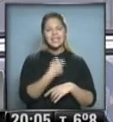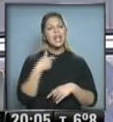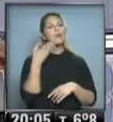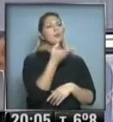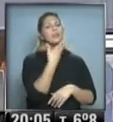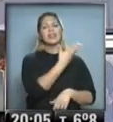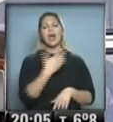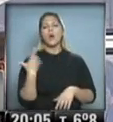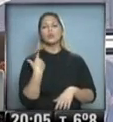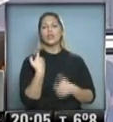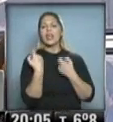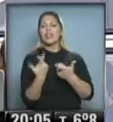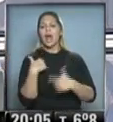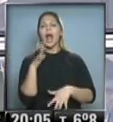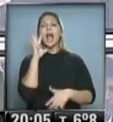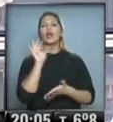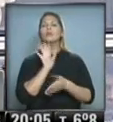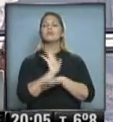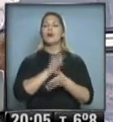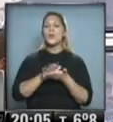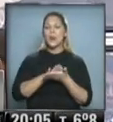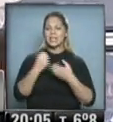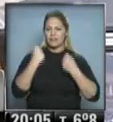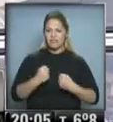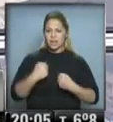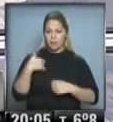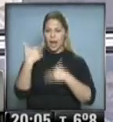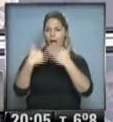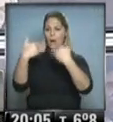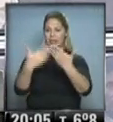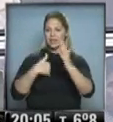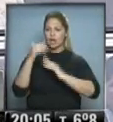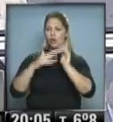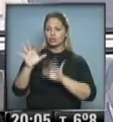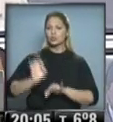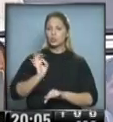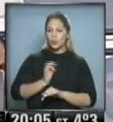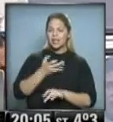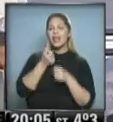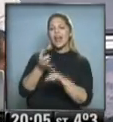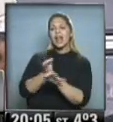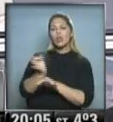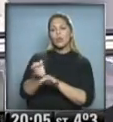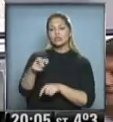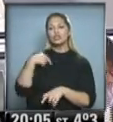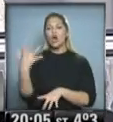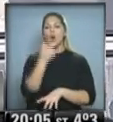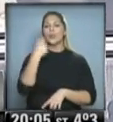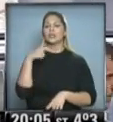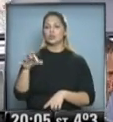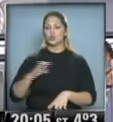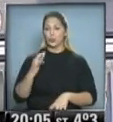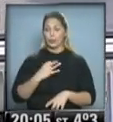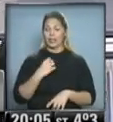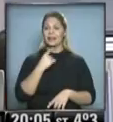base sólida donde poder construir su vida, garantizarle la educación y seguridad para que lleguen a ser lo que quieran ser. Esto decía